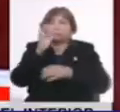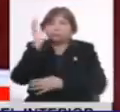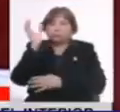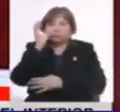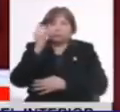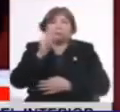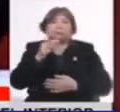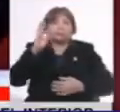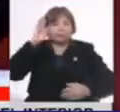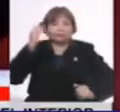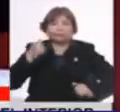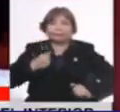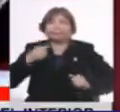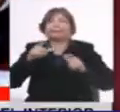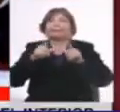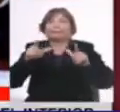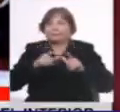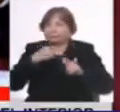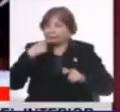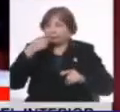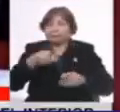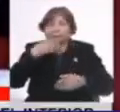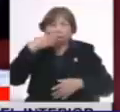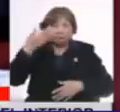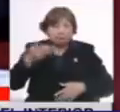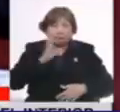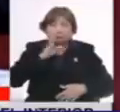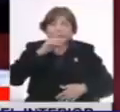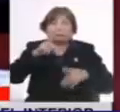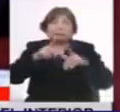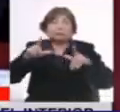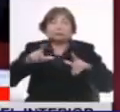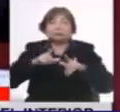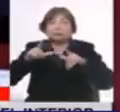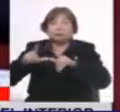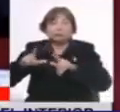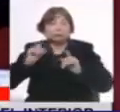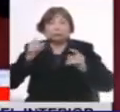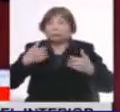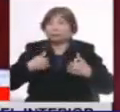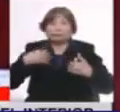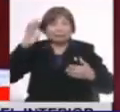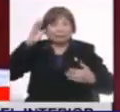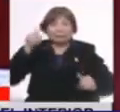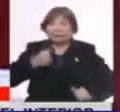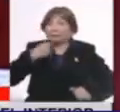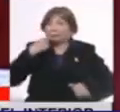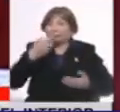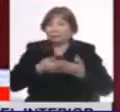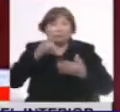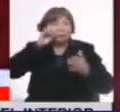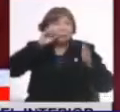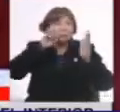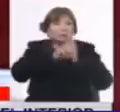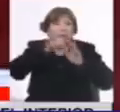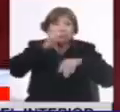de la policía y en los lugares, y así lo he dicho expresamente, en los lugares en donde no tenemos policía, como es, por